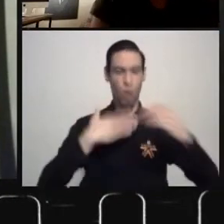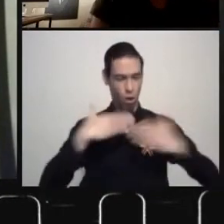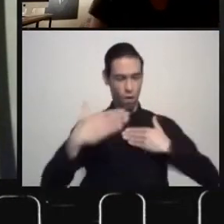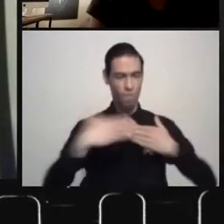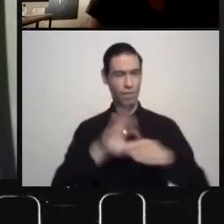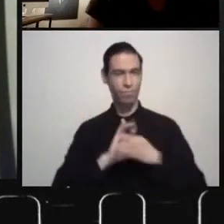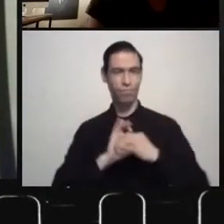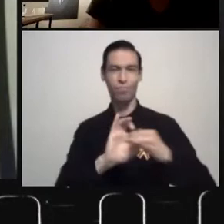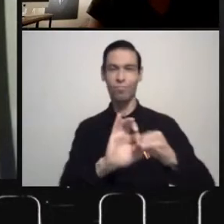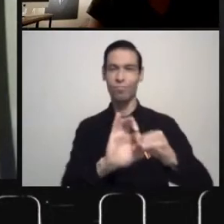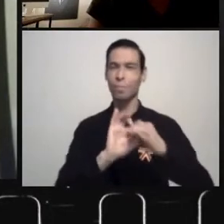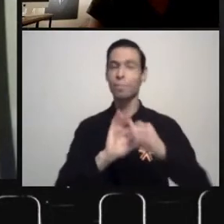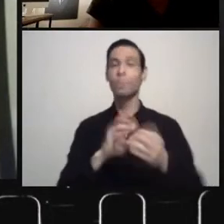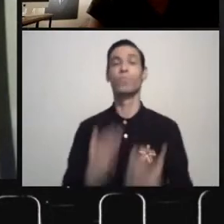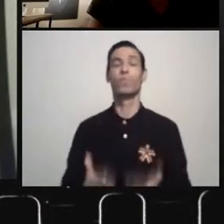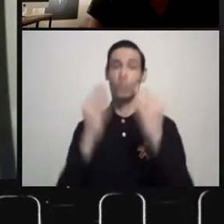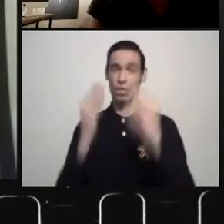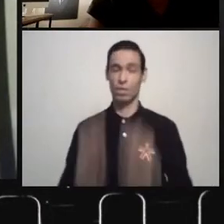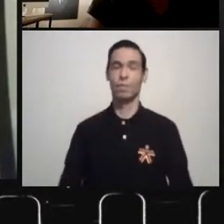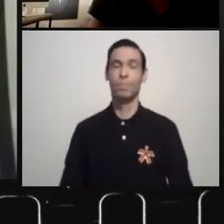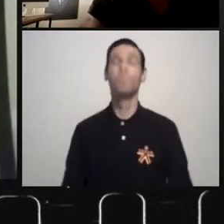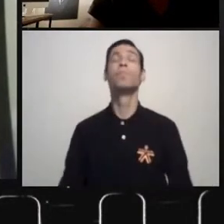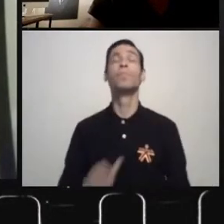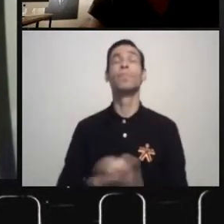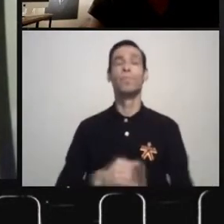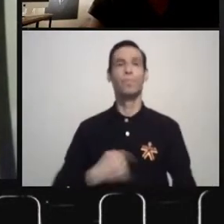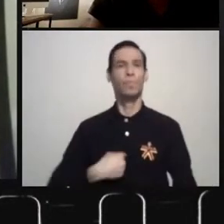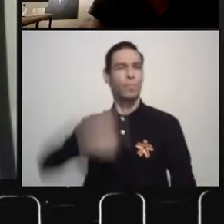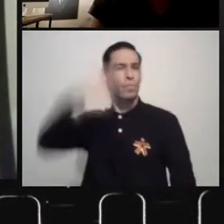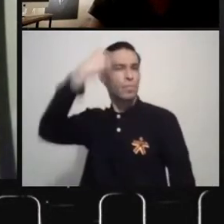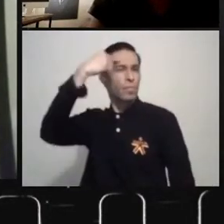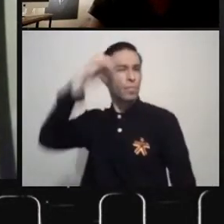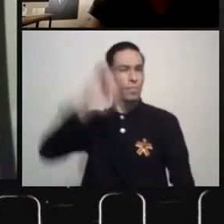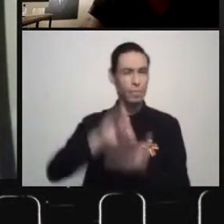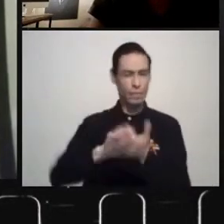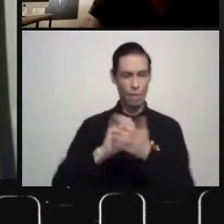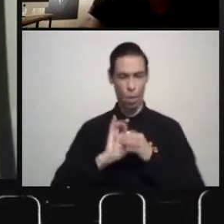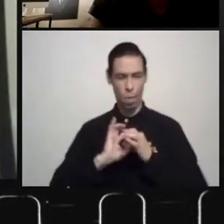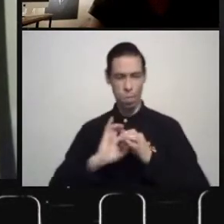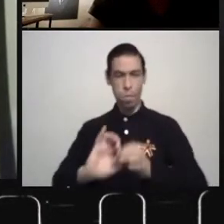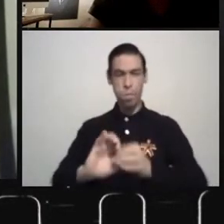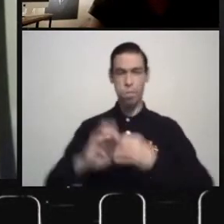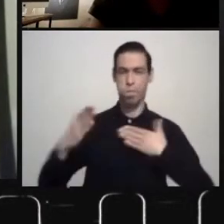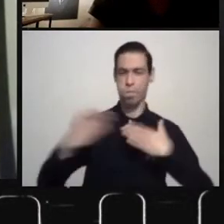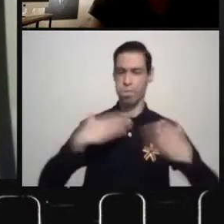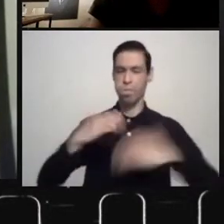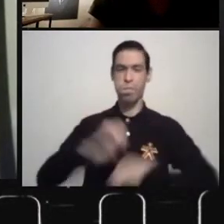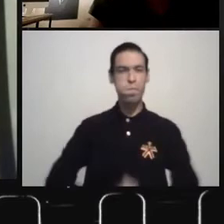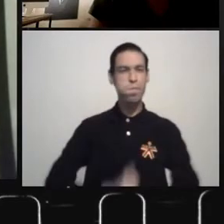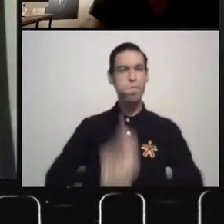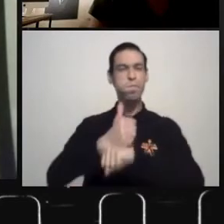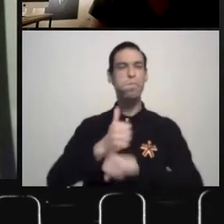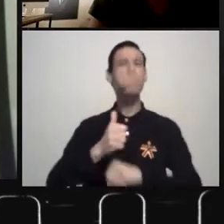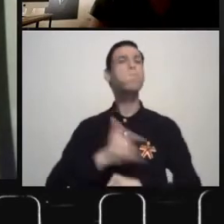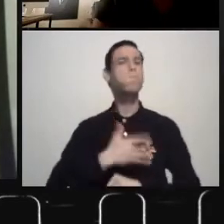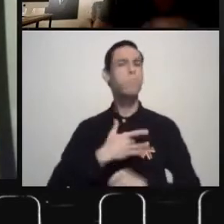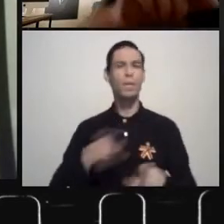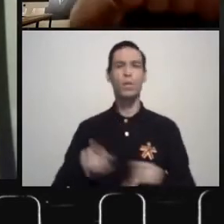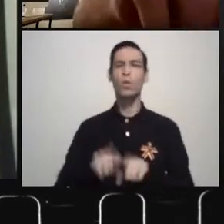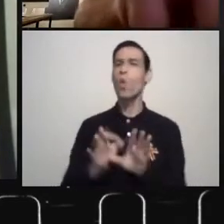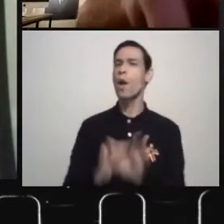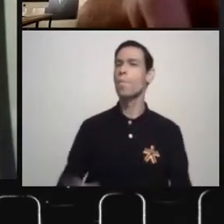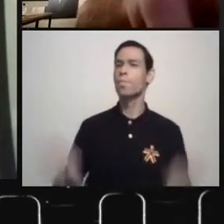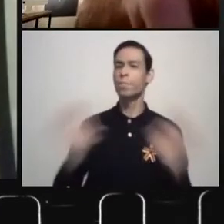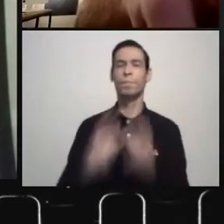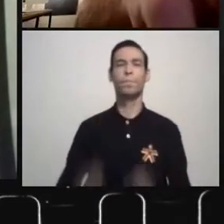del proyecto. Entonces creo que eso es esa relación actor-director es muy, muy importante. Cristian, y la misma pregunta,